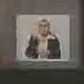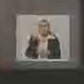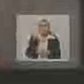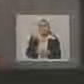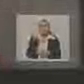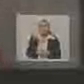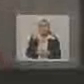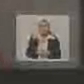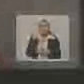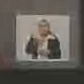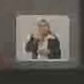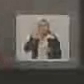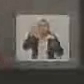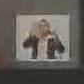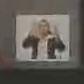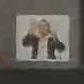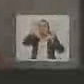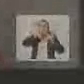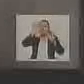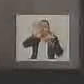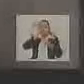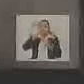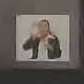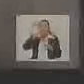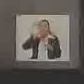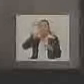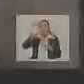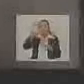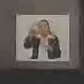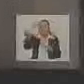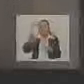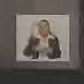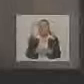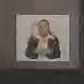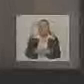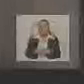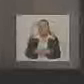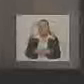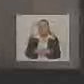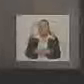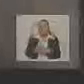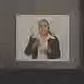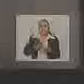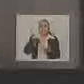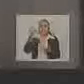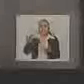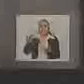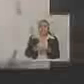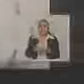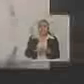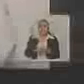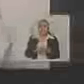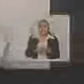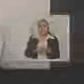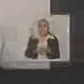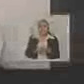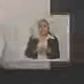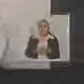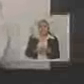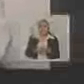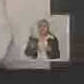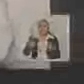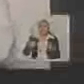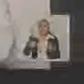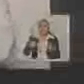candidato de Encuentro Social nos ha pedido el uso de la voz. Adelante. Gracias. La conciencia que